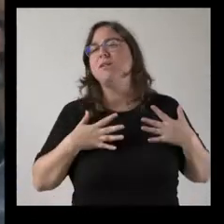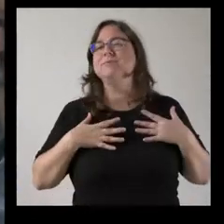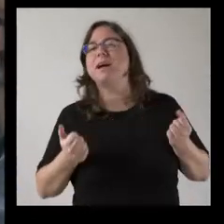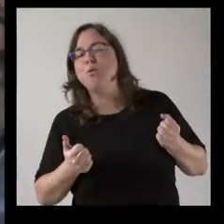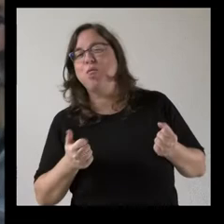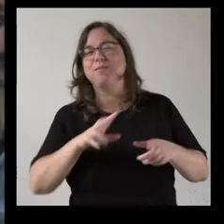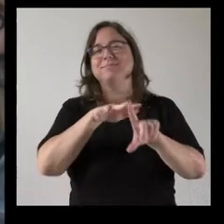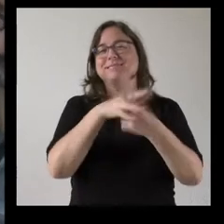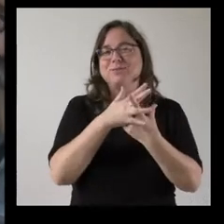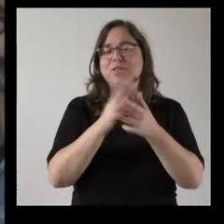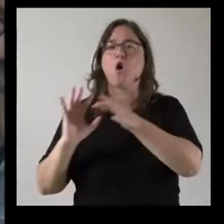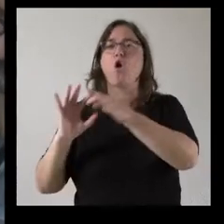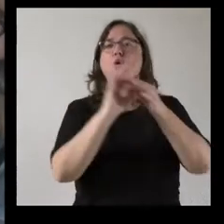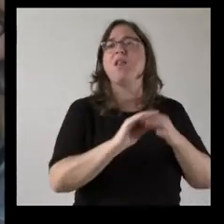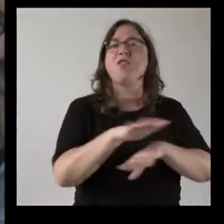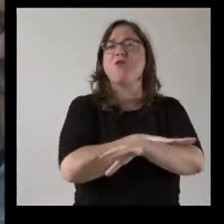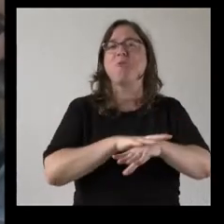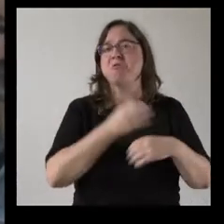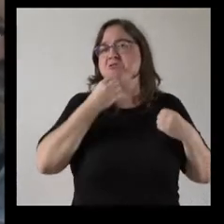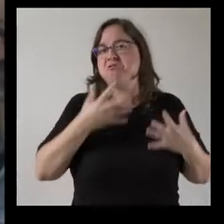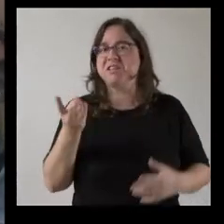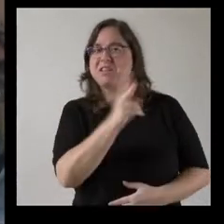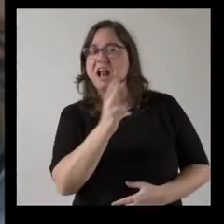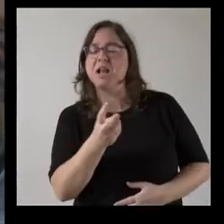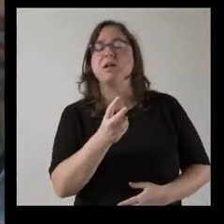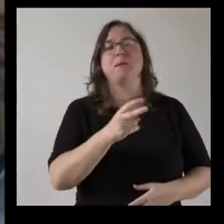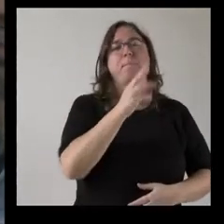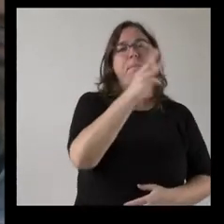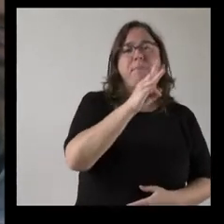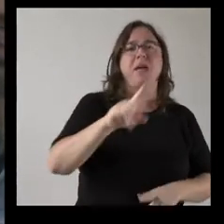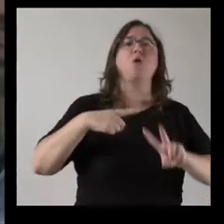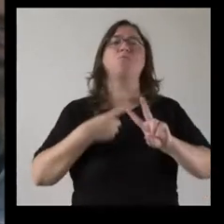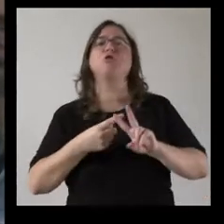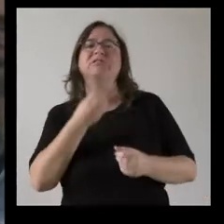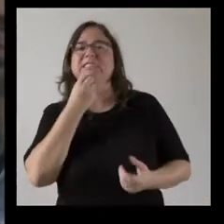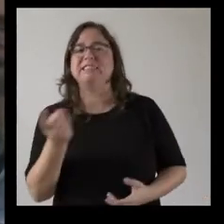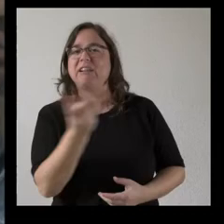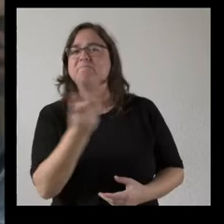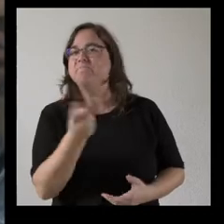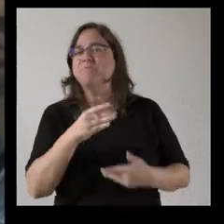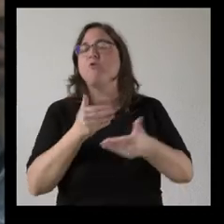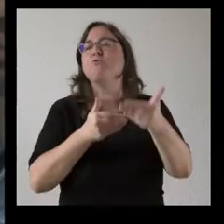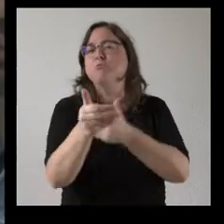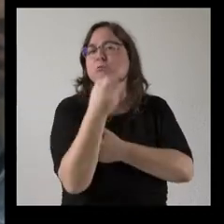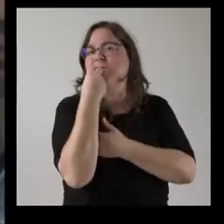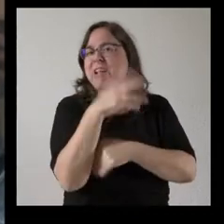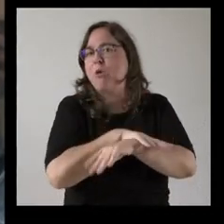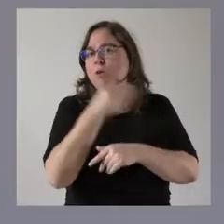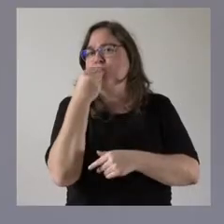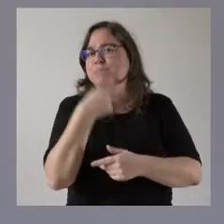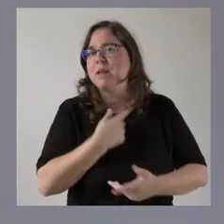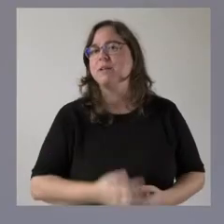que tiene ahora mismo la coalición de gobierno de PP y Box y un poco que augura para el futuro de este gobierno gracias